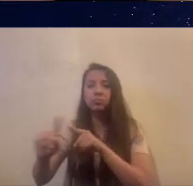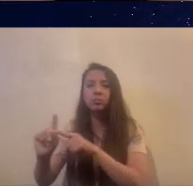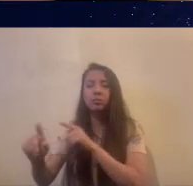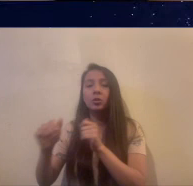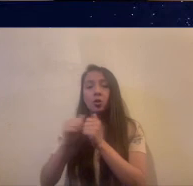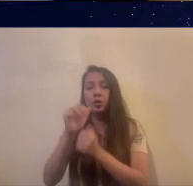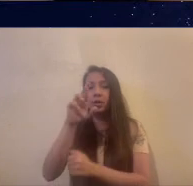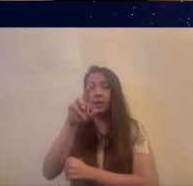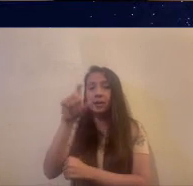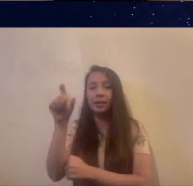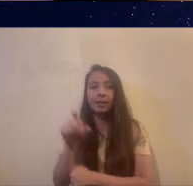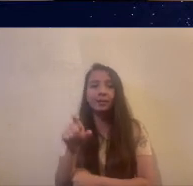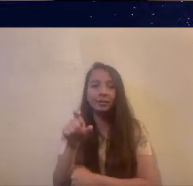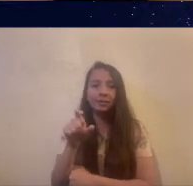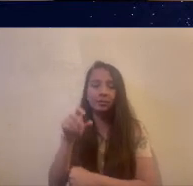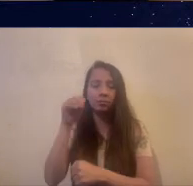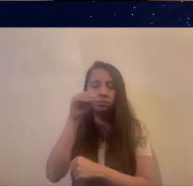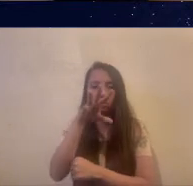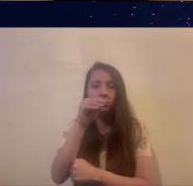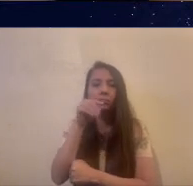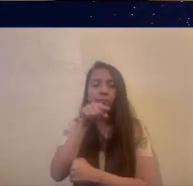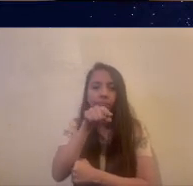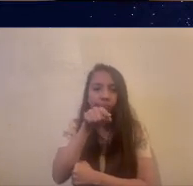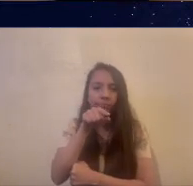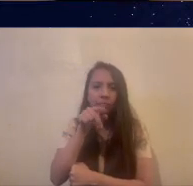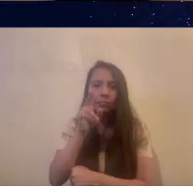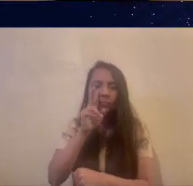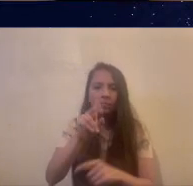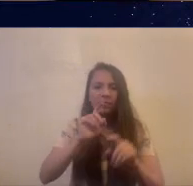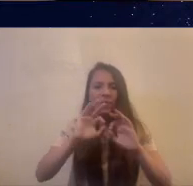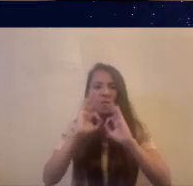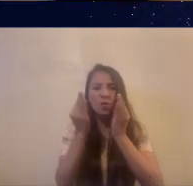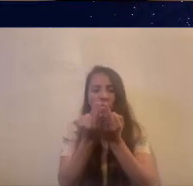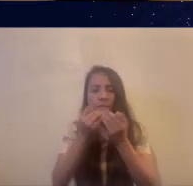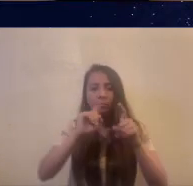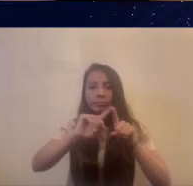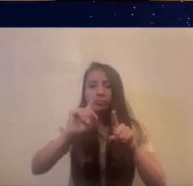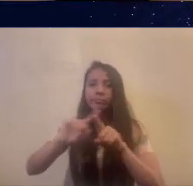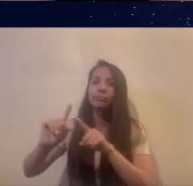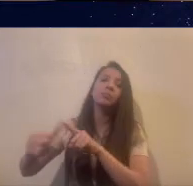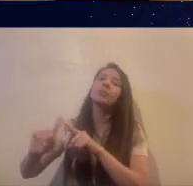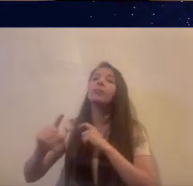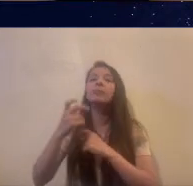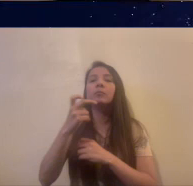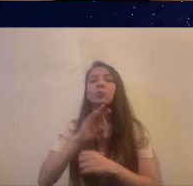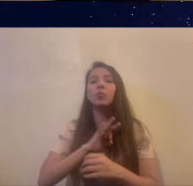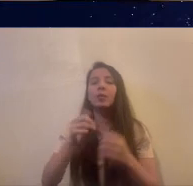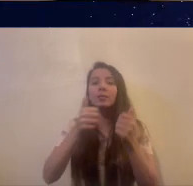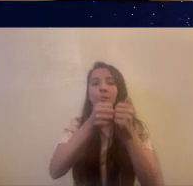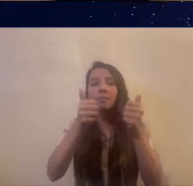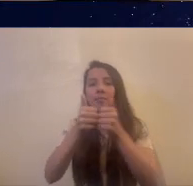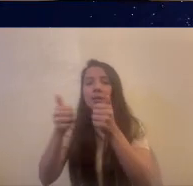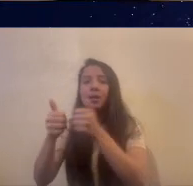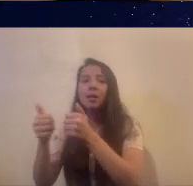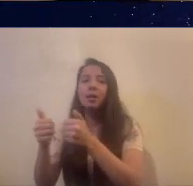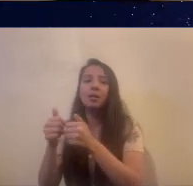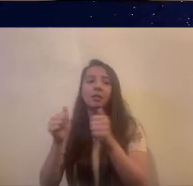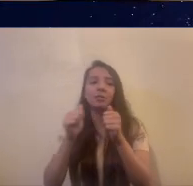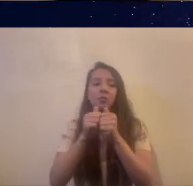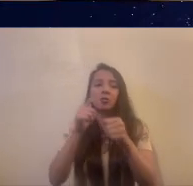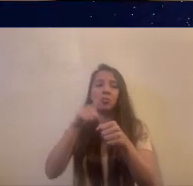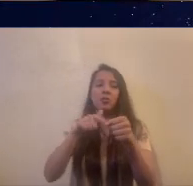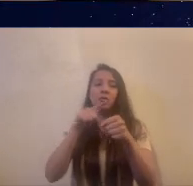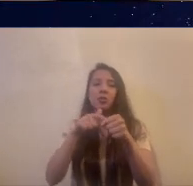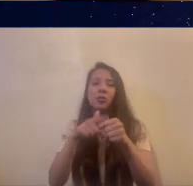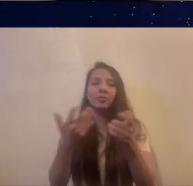de difracción de rayos X, que nos permite ver la composición de los diferentes elementos y se pueden separar en bandas por colores. Por